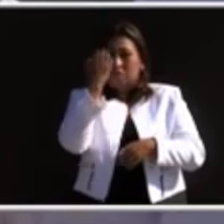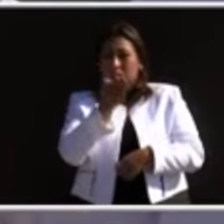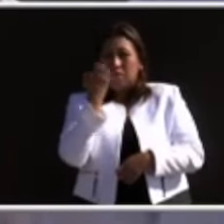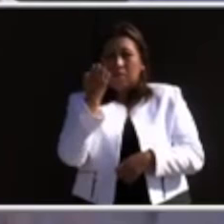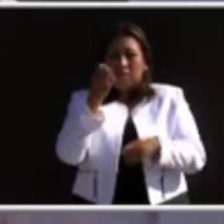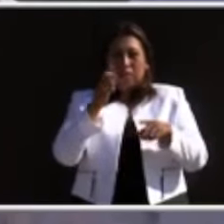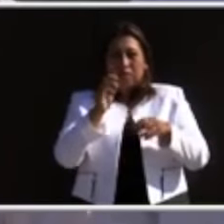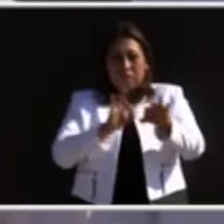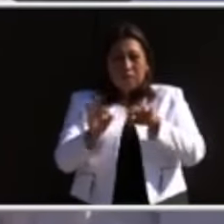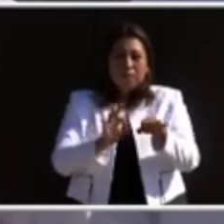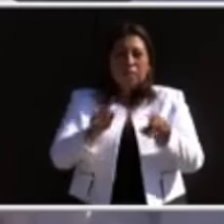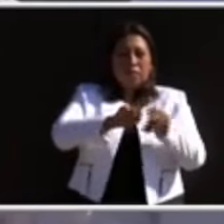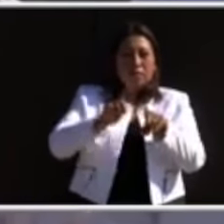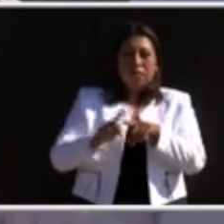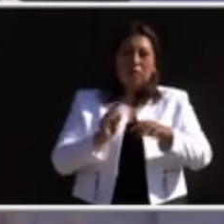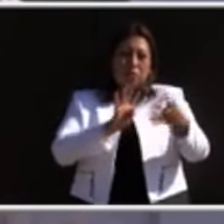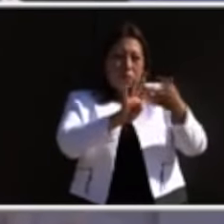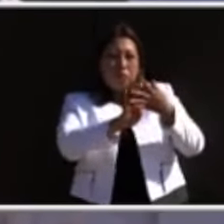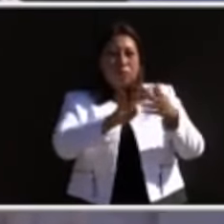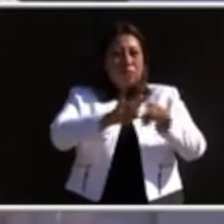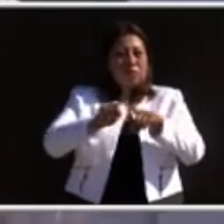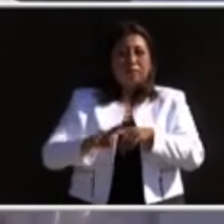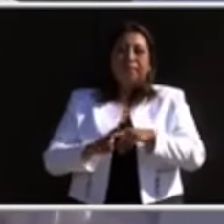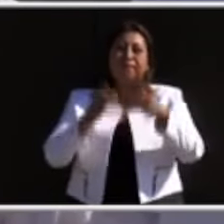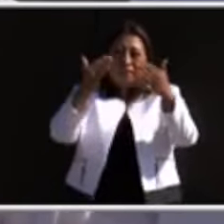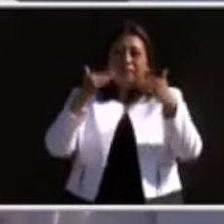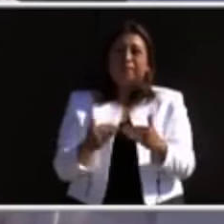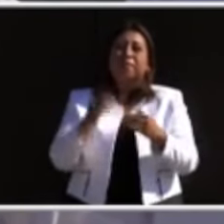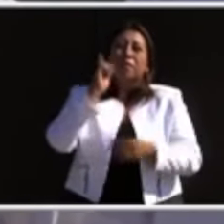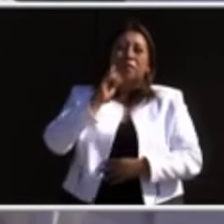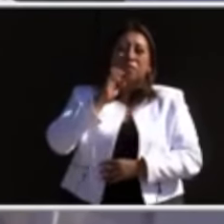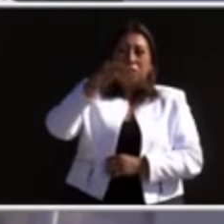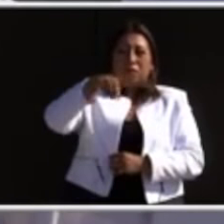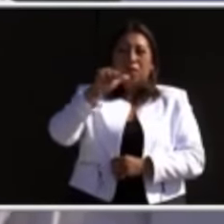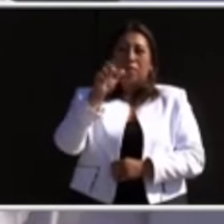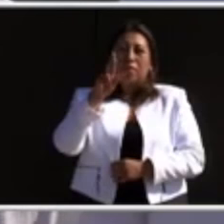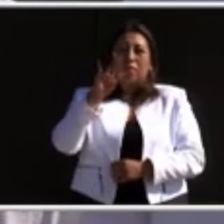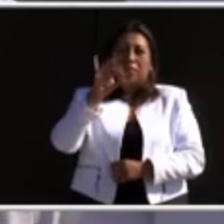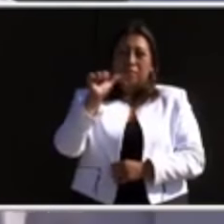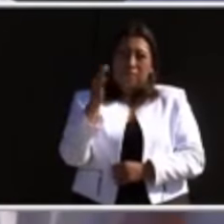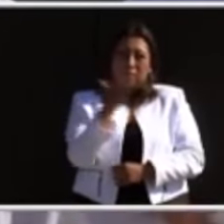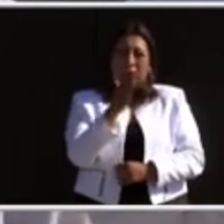Ángeles Ortiz Hernández será la directora del Instituto Veracruzano del Deporte.